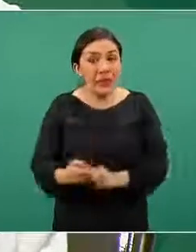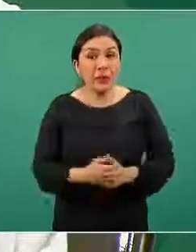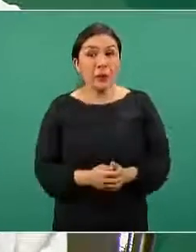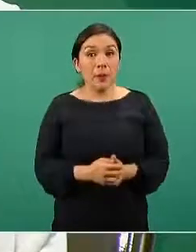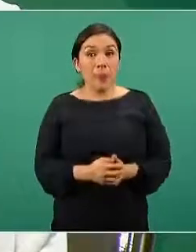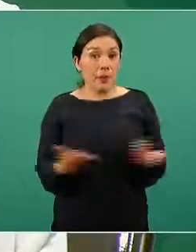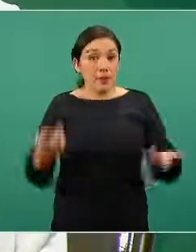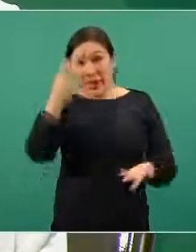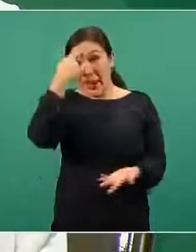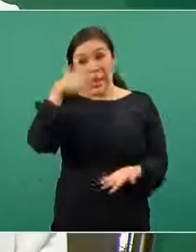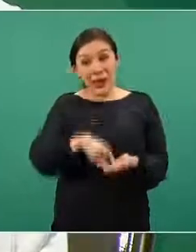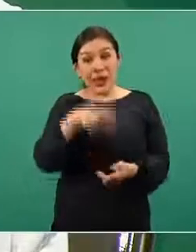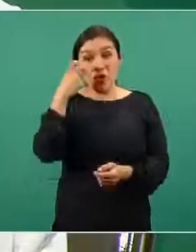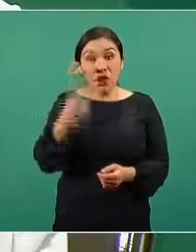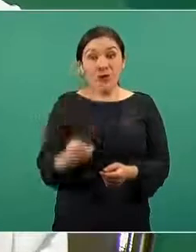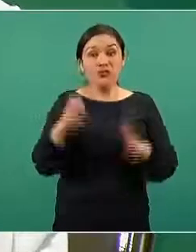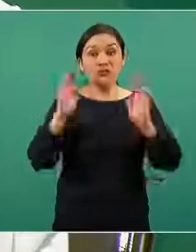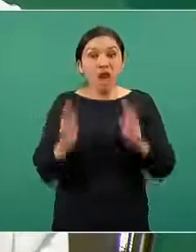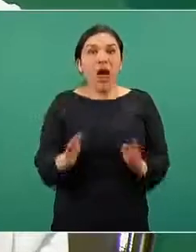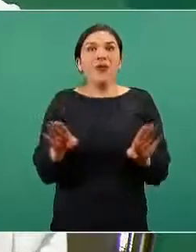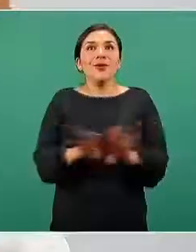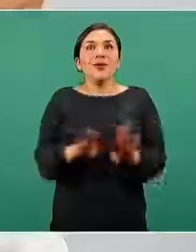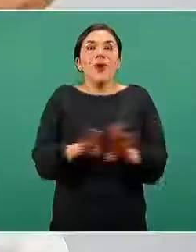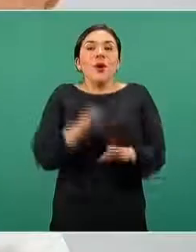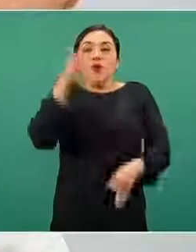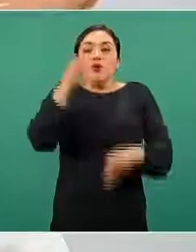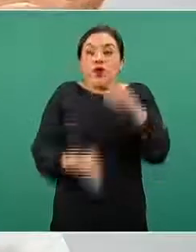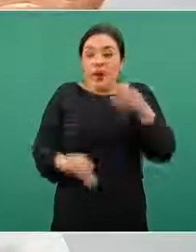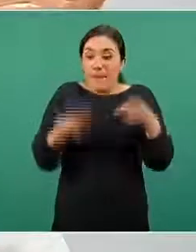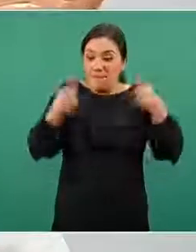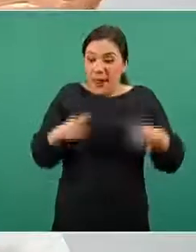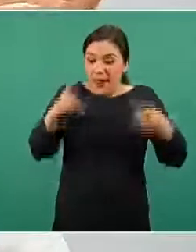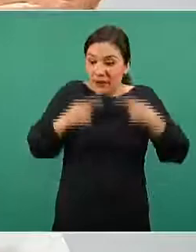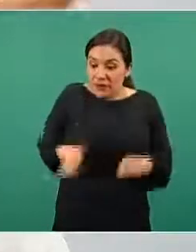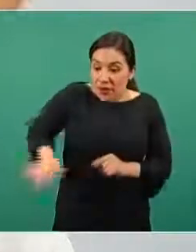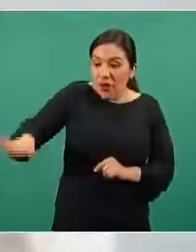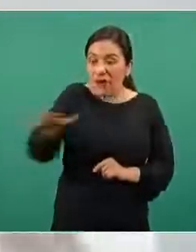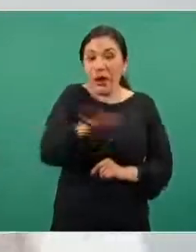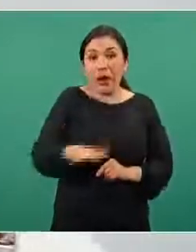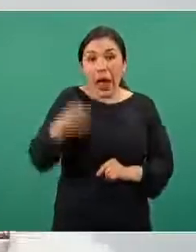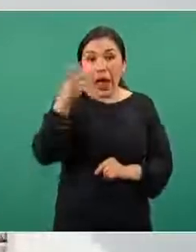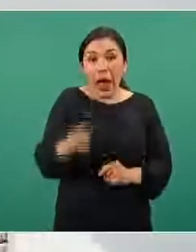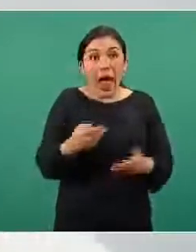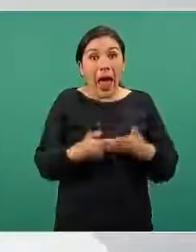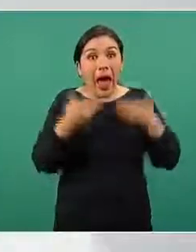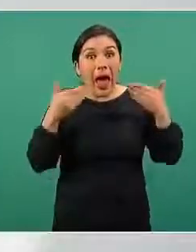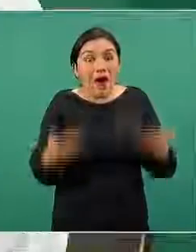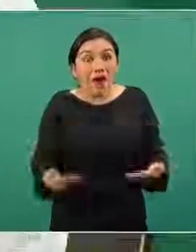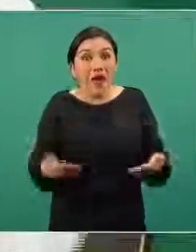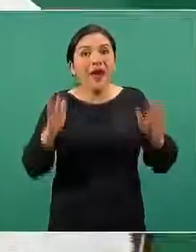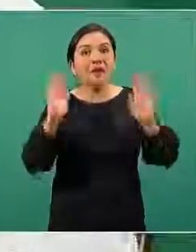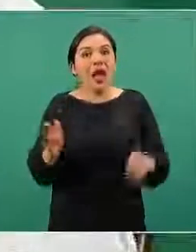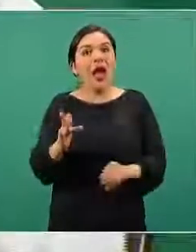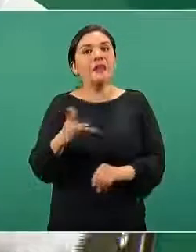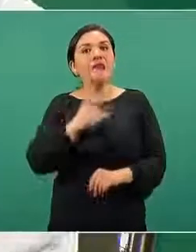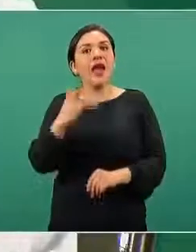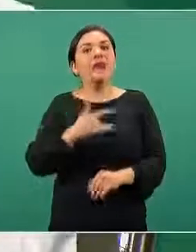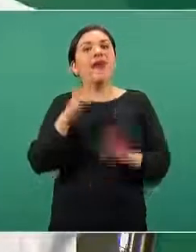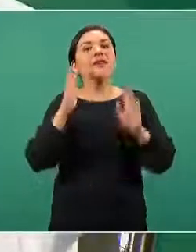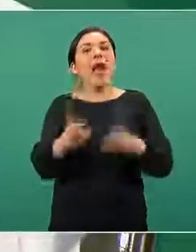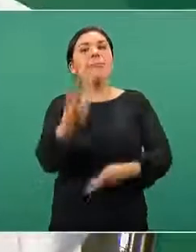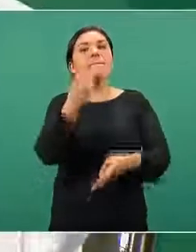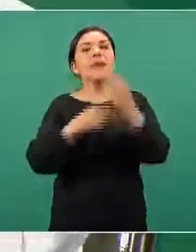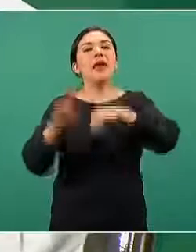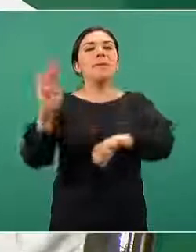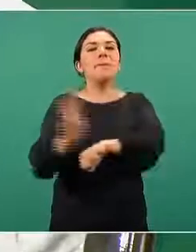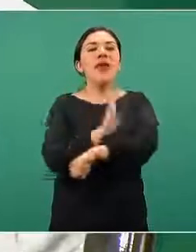Y creo que finalmente esta sociedad ahorita está recibiendo los beneficios de